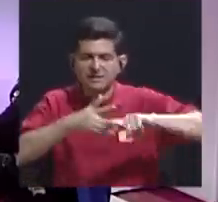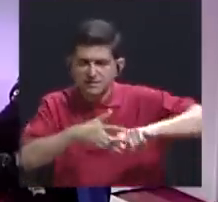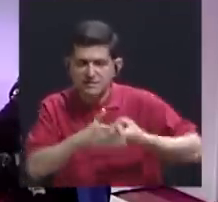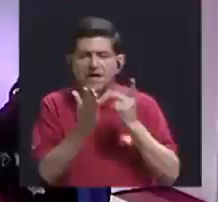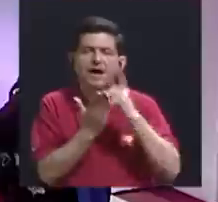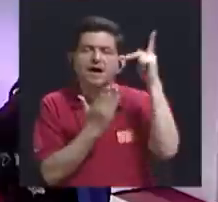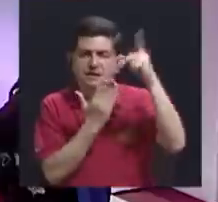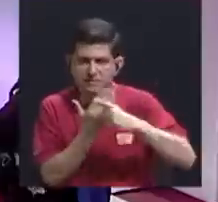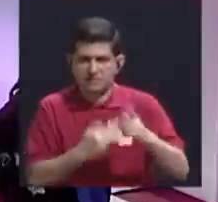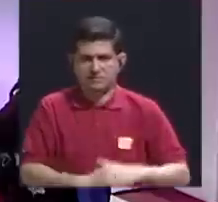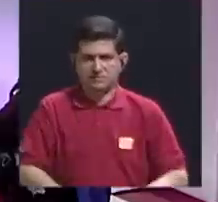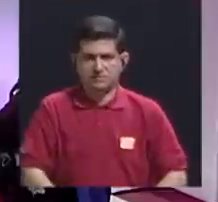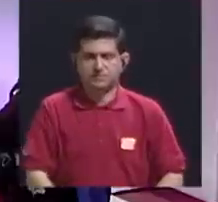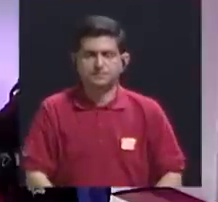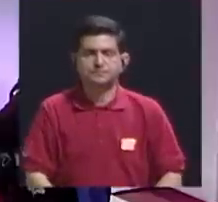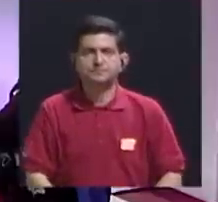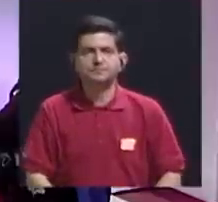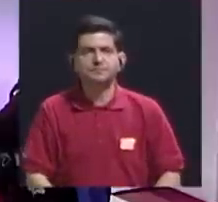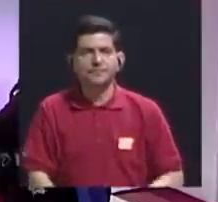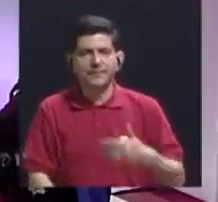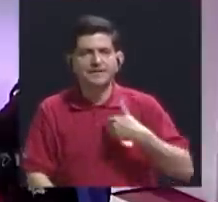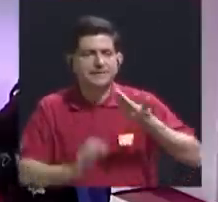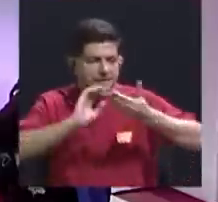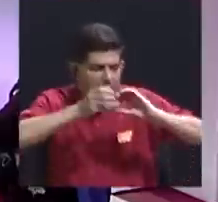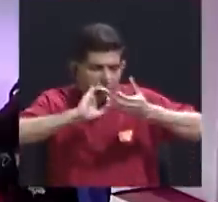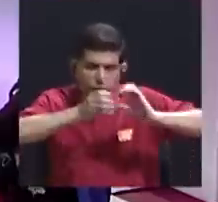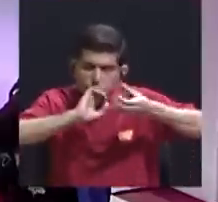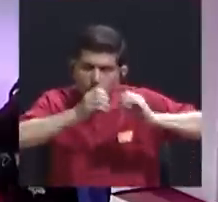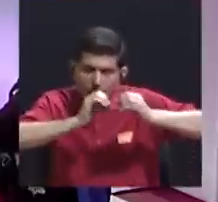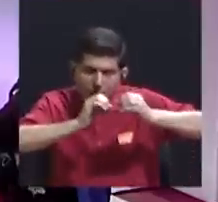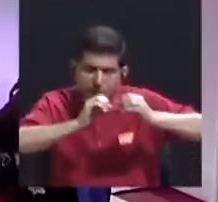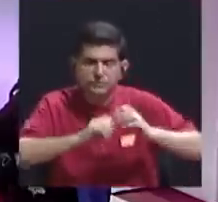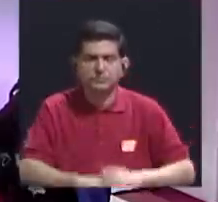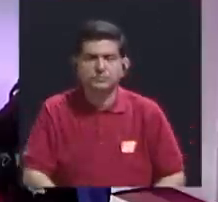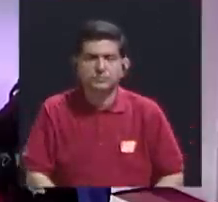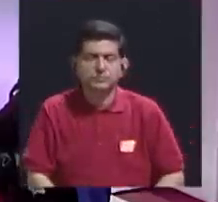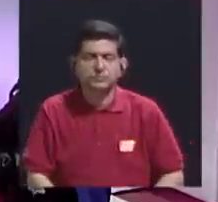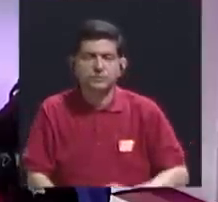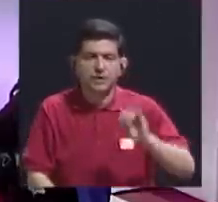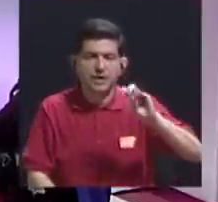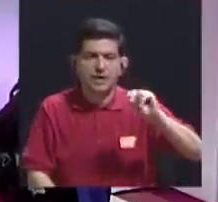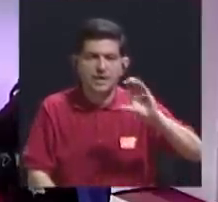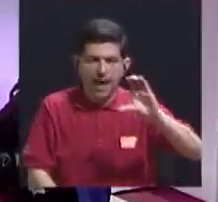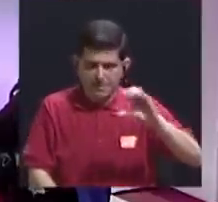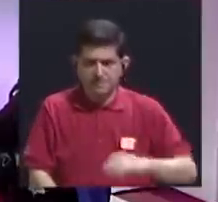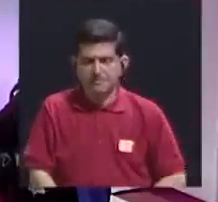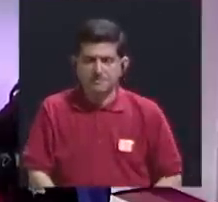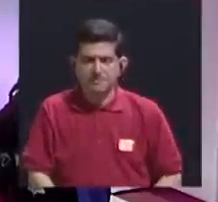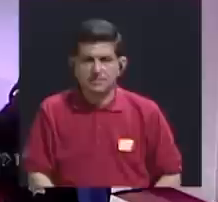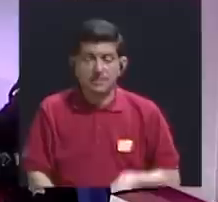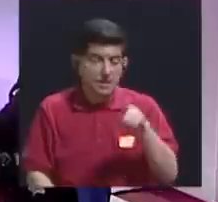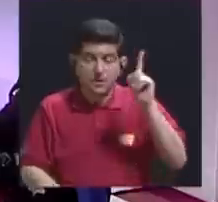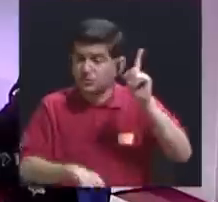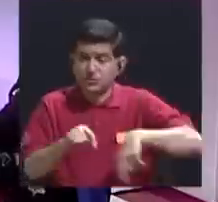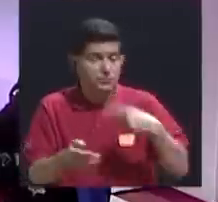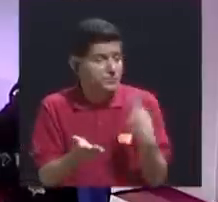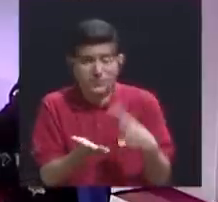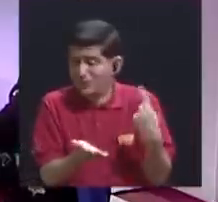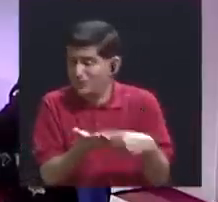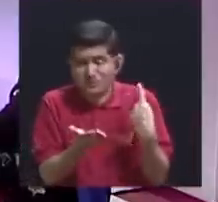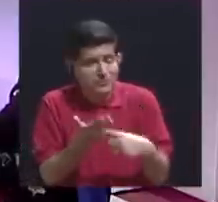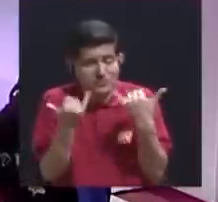del programa como hay datos de del inec y rey irrebatibles